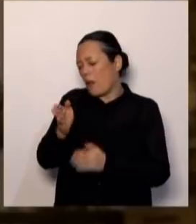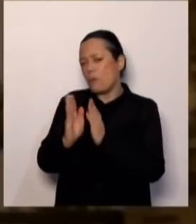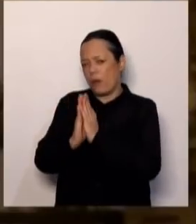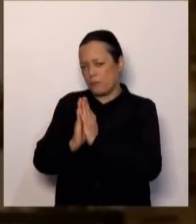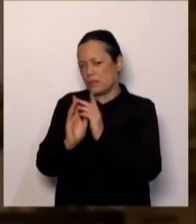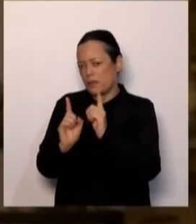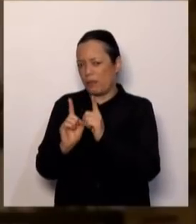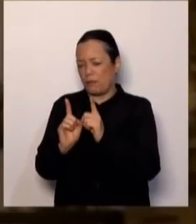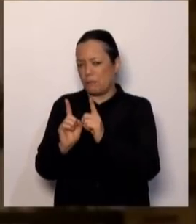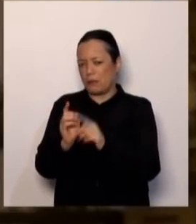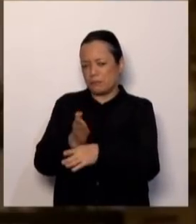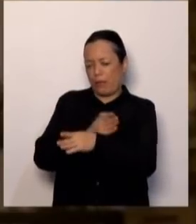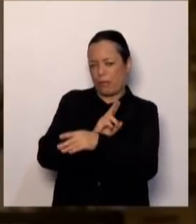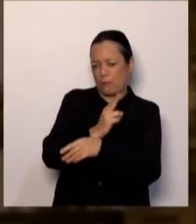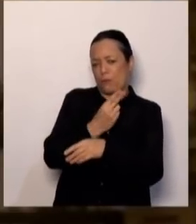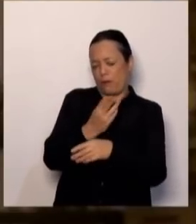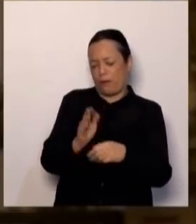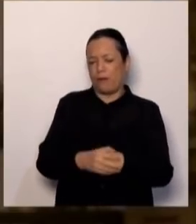pedimos por su eterno descanso.